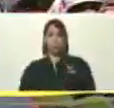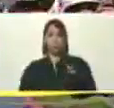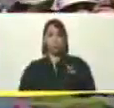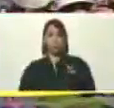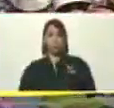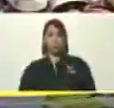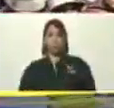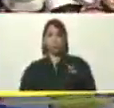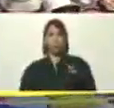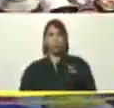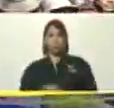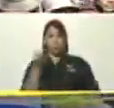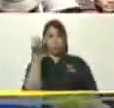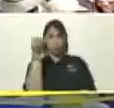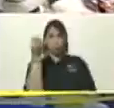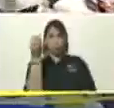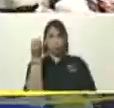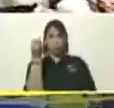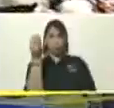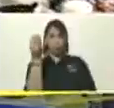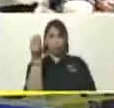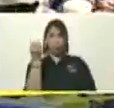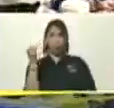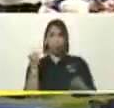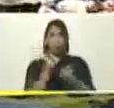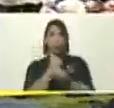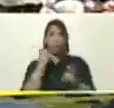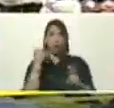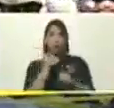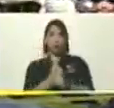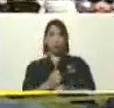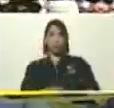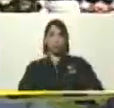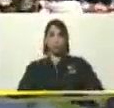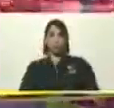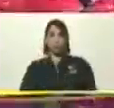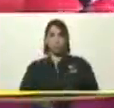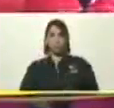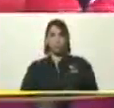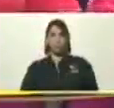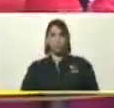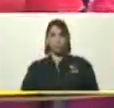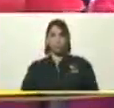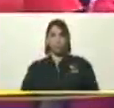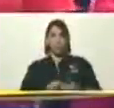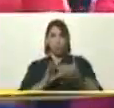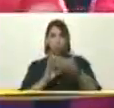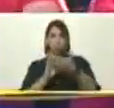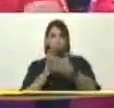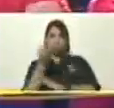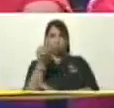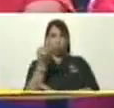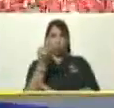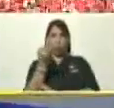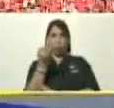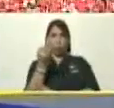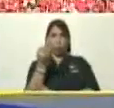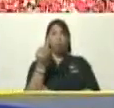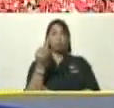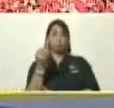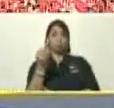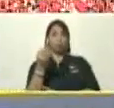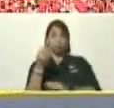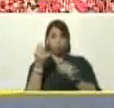desde el Congreso de la Clase Obrera la creación, oído,